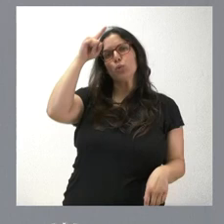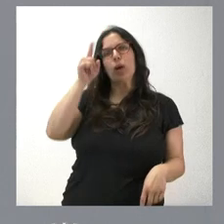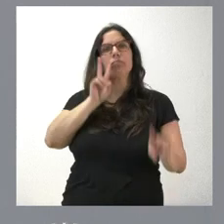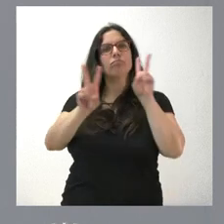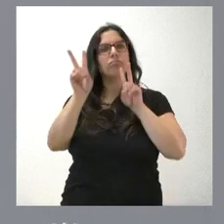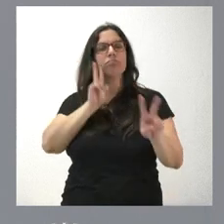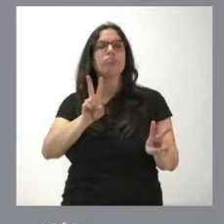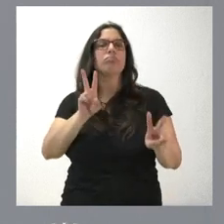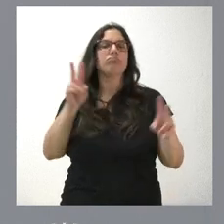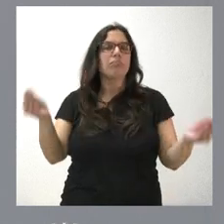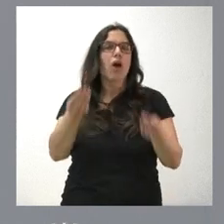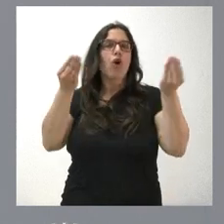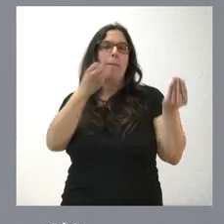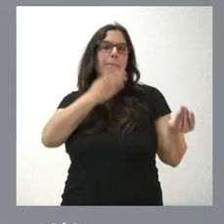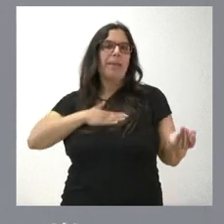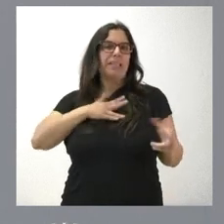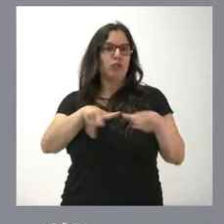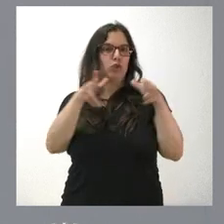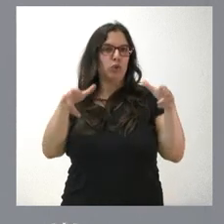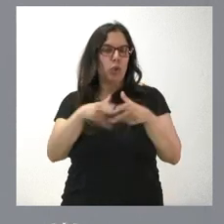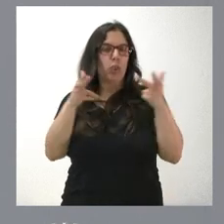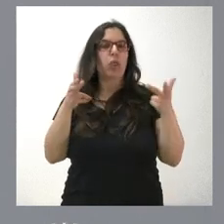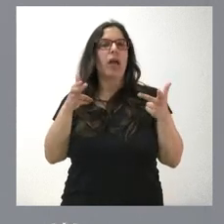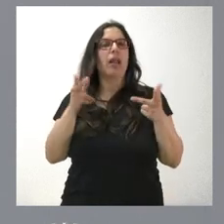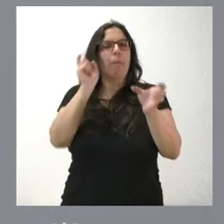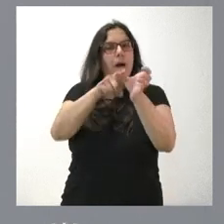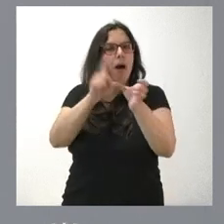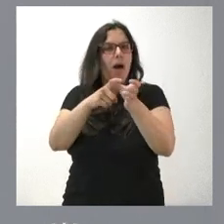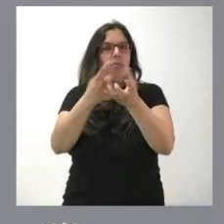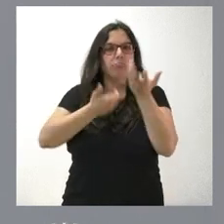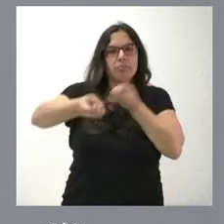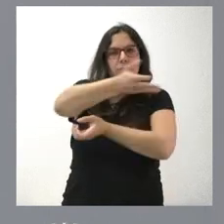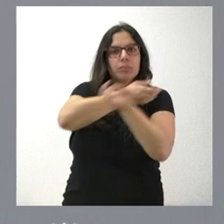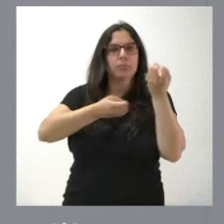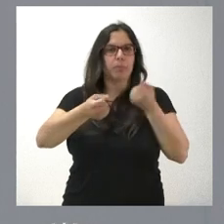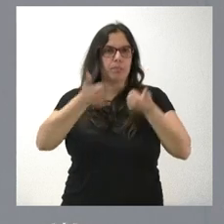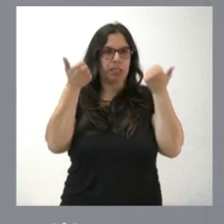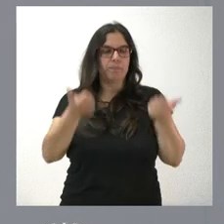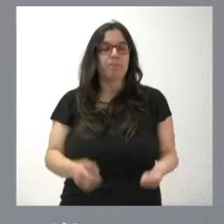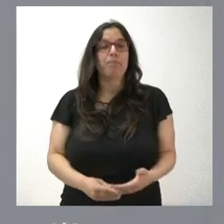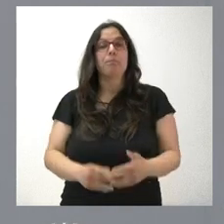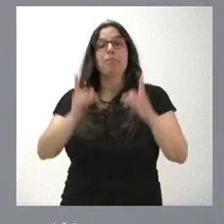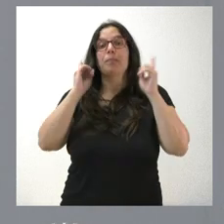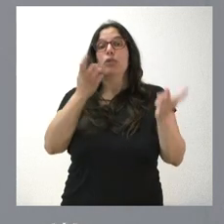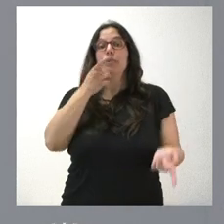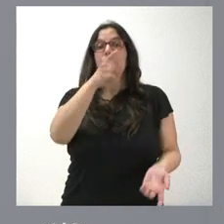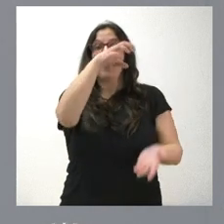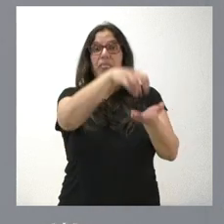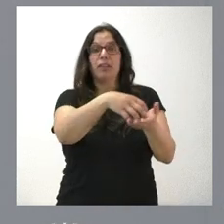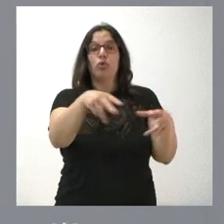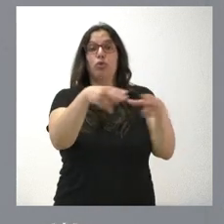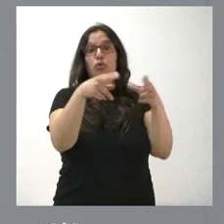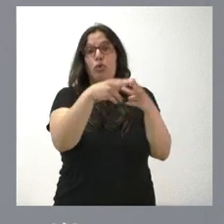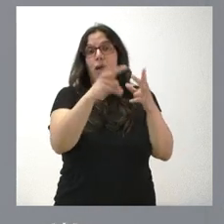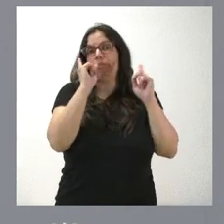contribuir de ello a mejorar su bienestar social y su grado de participación social. En el caso de que el centro social del